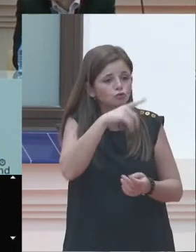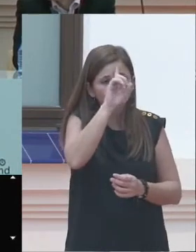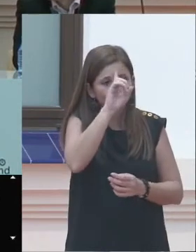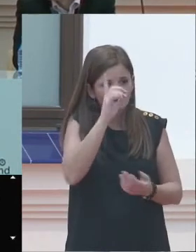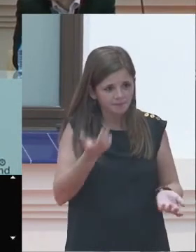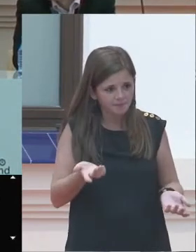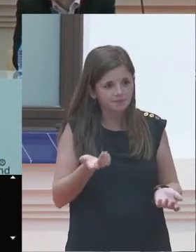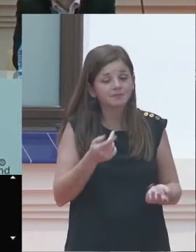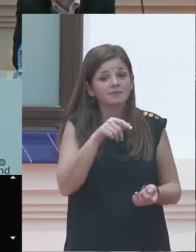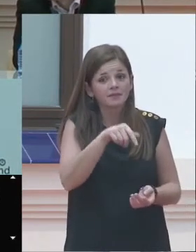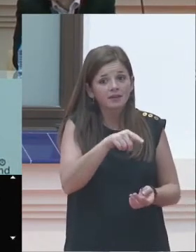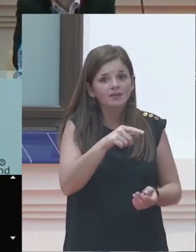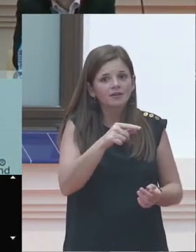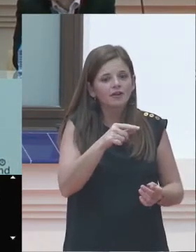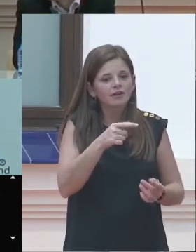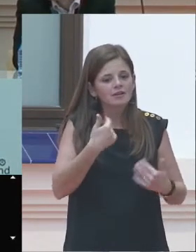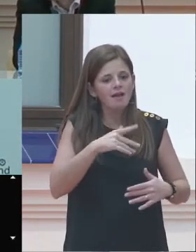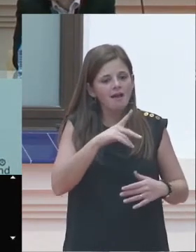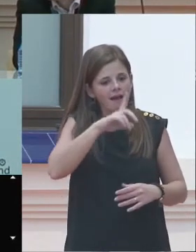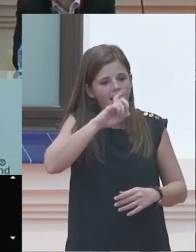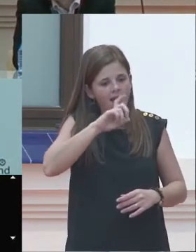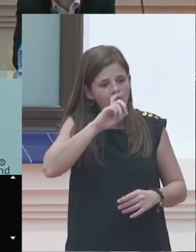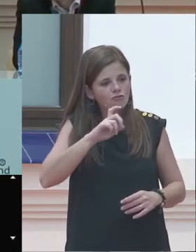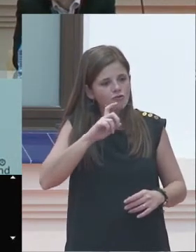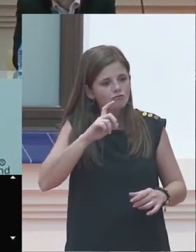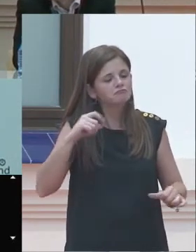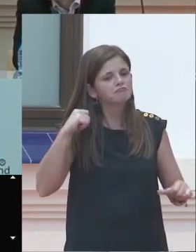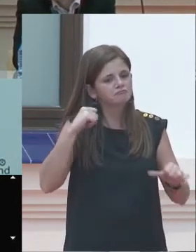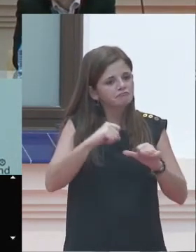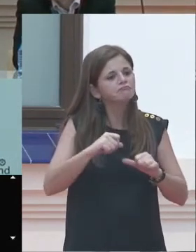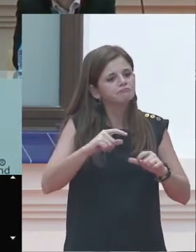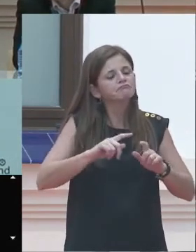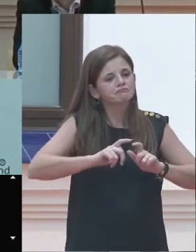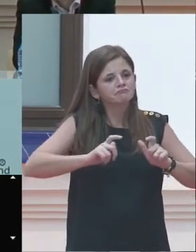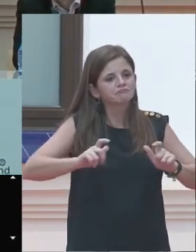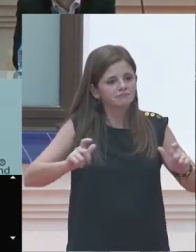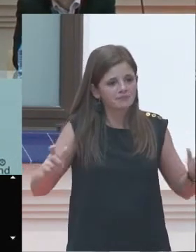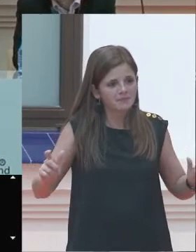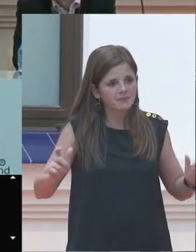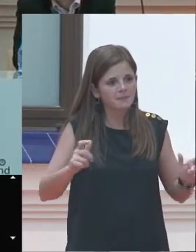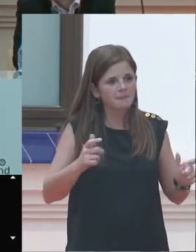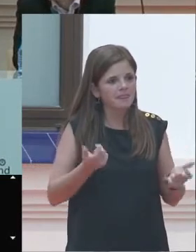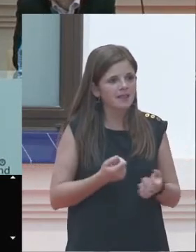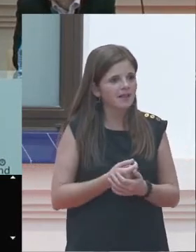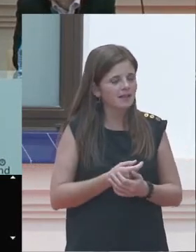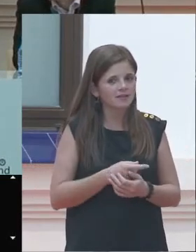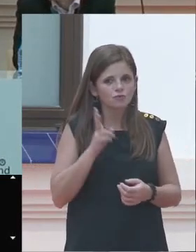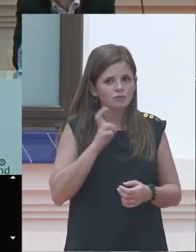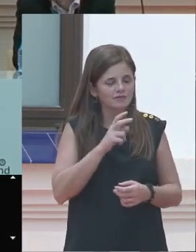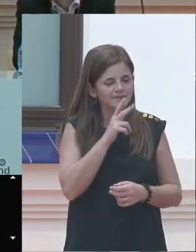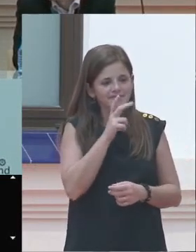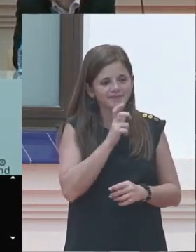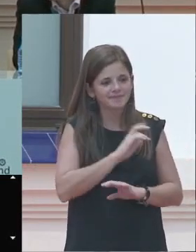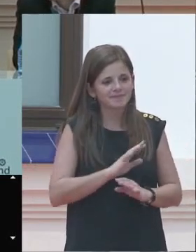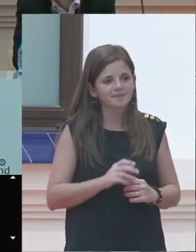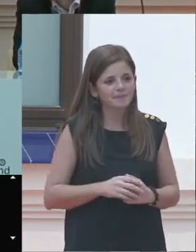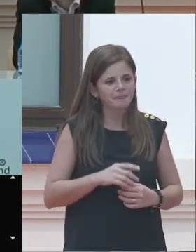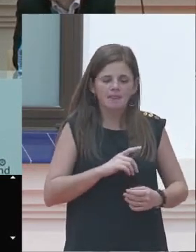han empezado a crecer en los últimos años y han sido mucho más complejos, y a la vez el objetivo es que estos sean accesibles para todo el mundo,